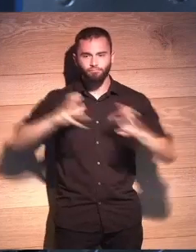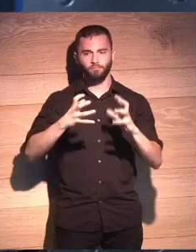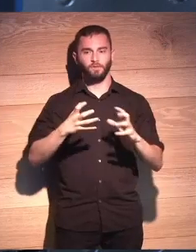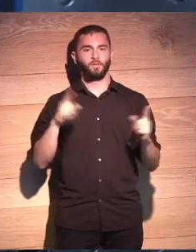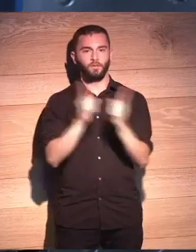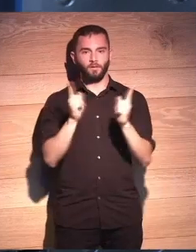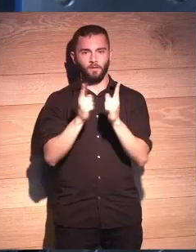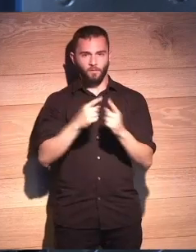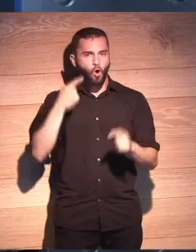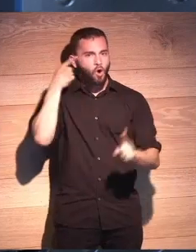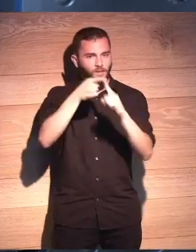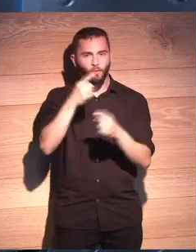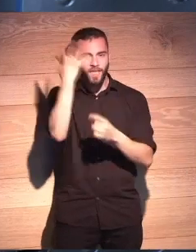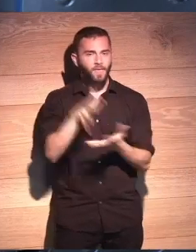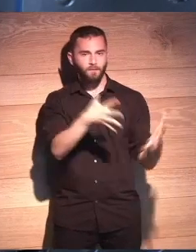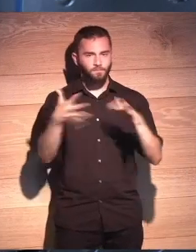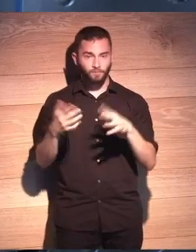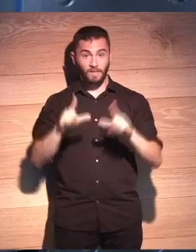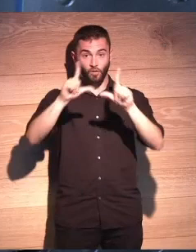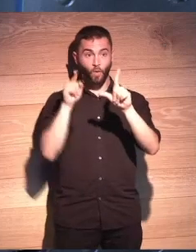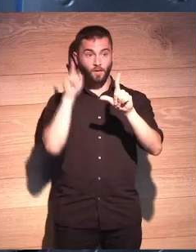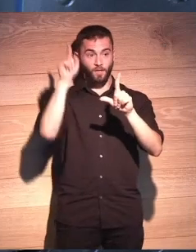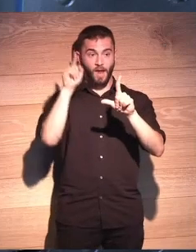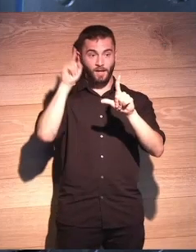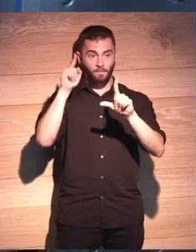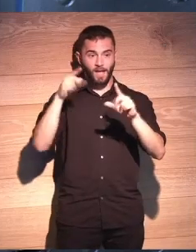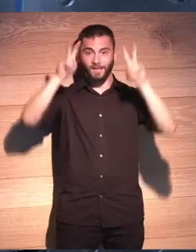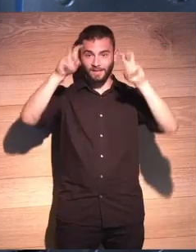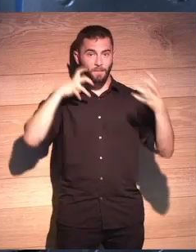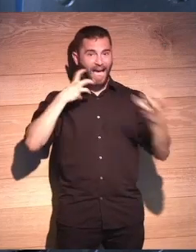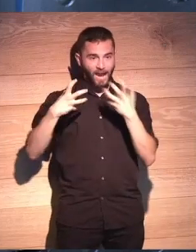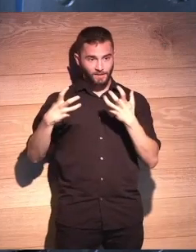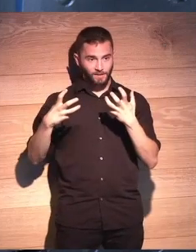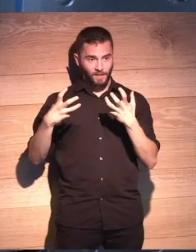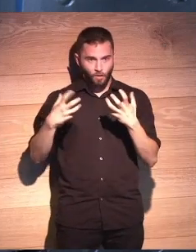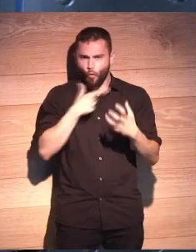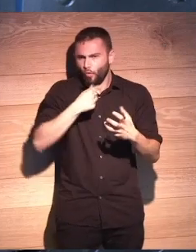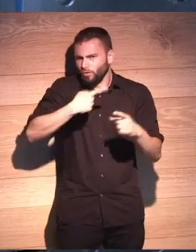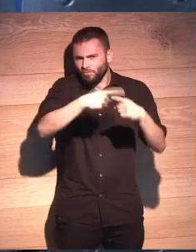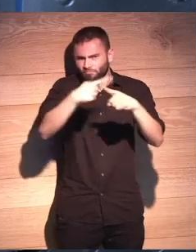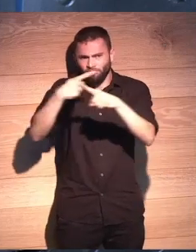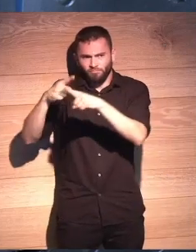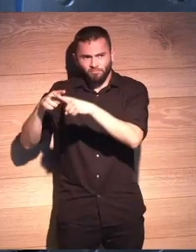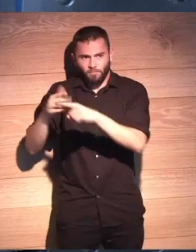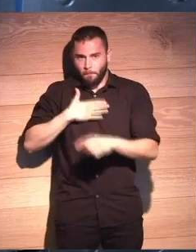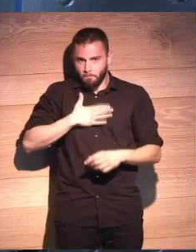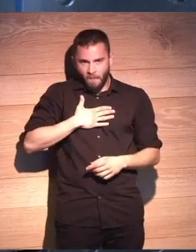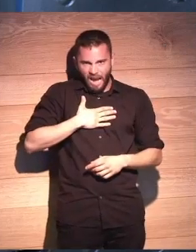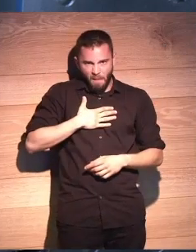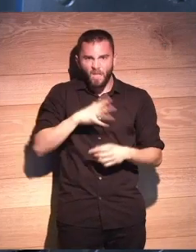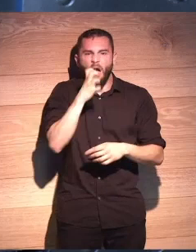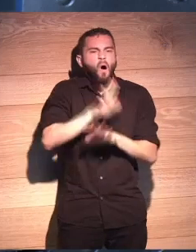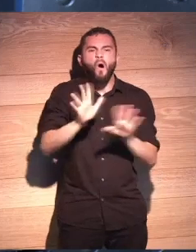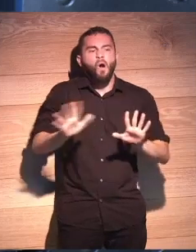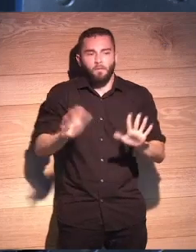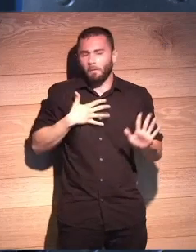idea. Ese cuadro de arriba, que, oye, en cuestión de arte hay para todos los gustos. Para mí es espantoso. Pero bueno,